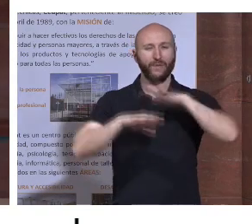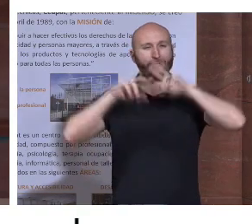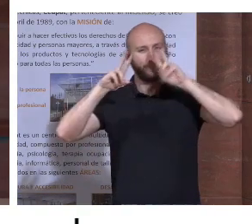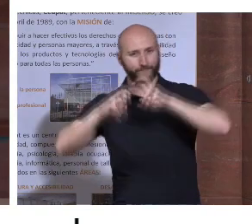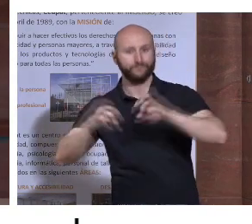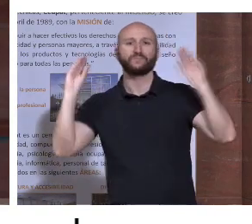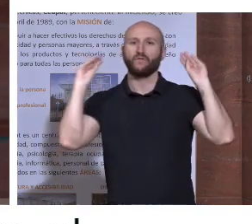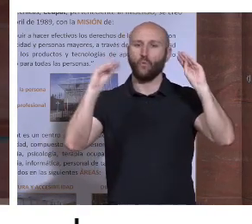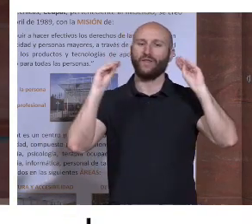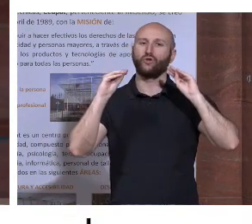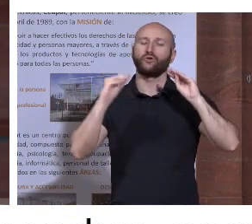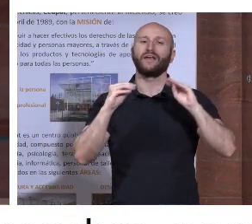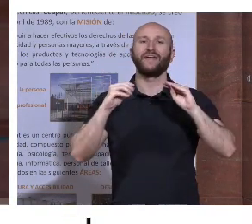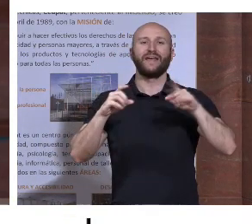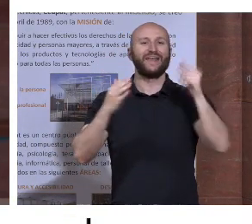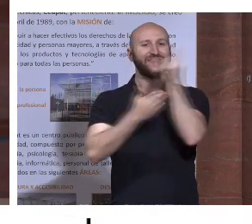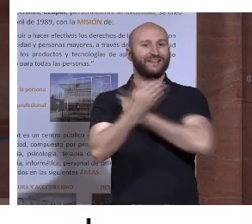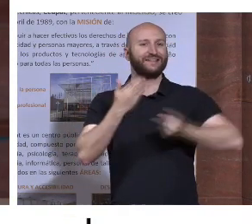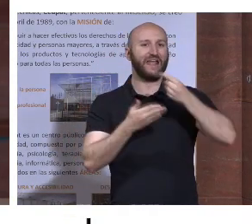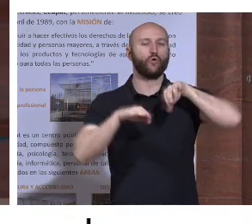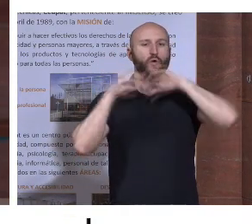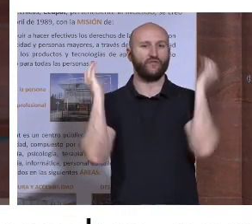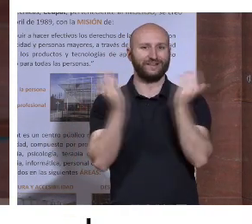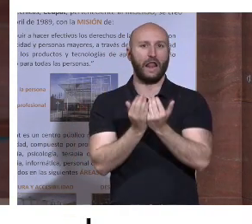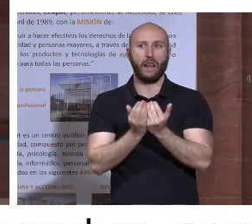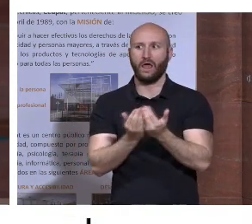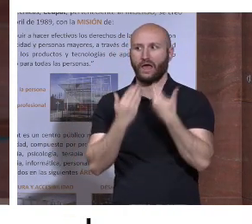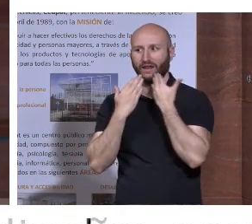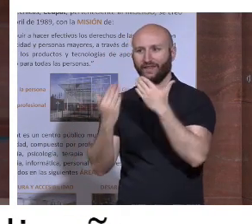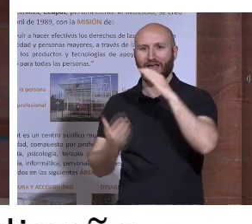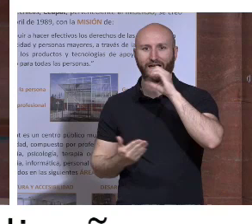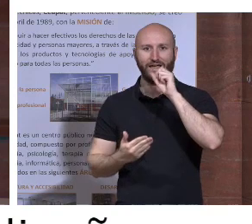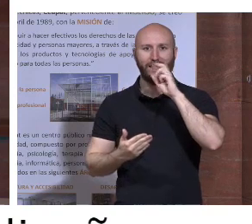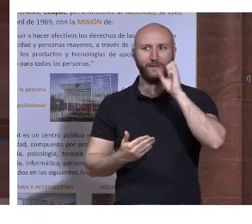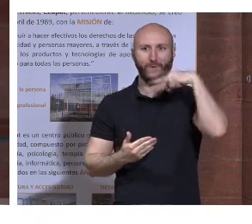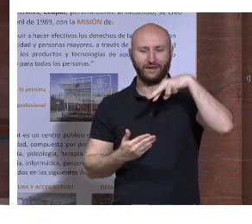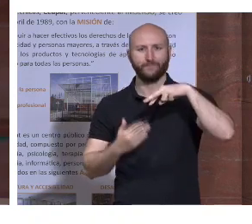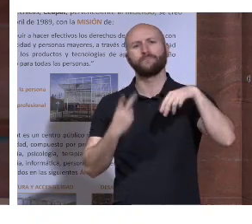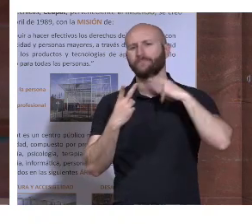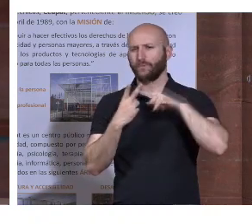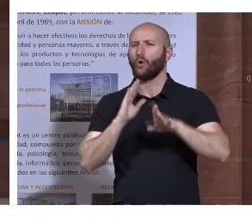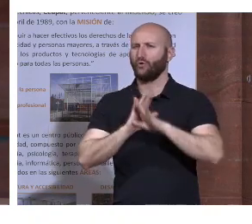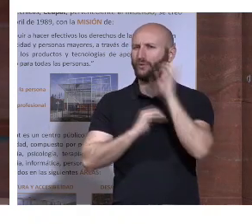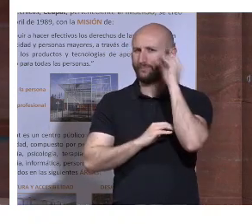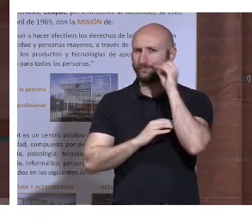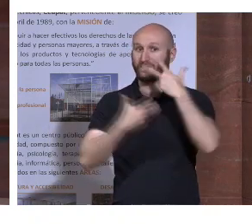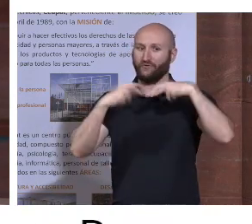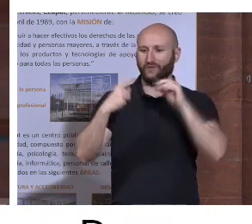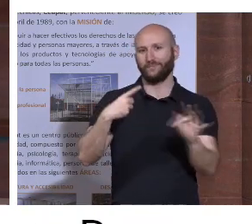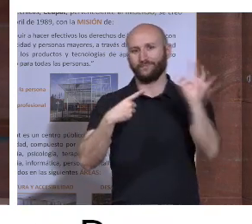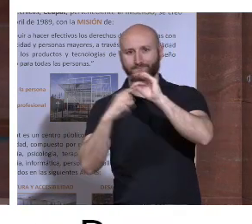en diseño universal. Pues muchísimas gracias, Carmen, pero voy a seguir presentando a los ponentes y luego te paso la